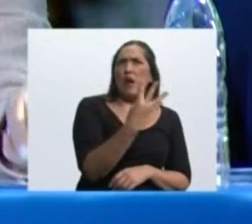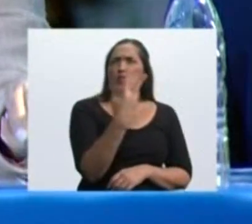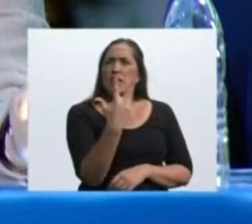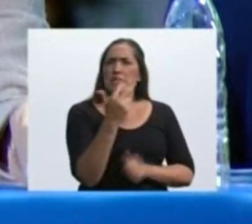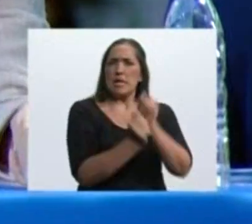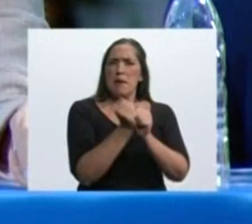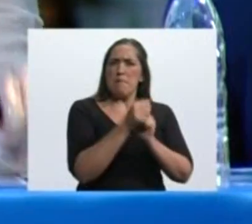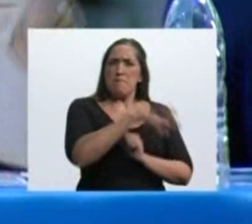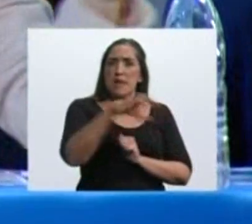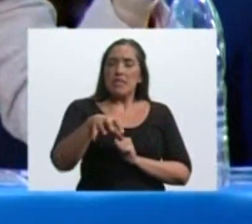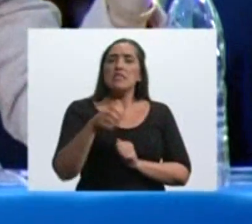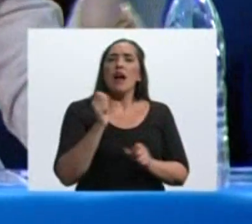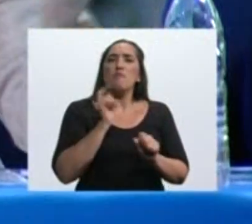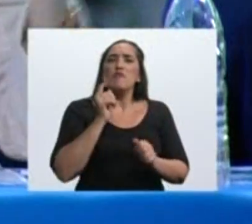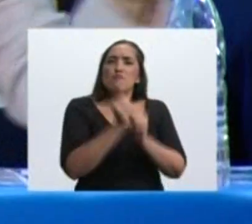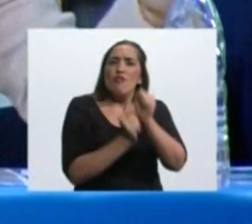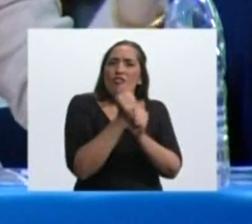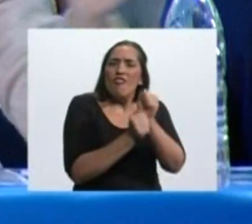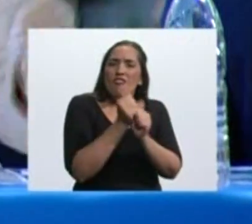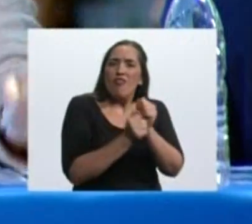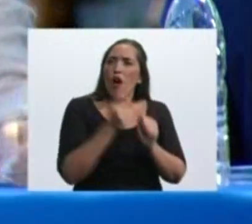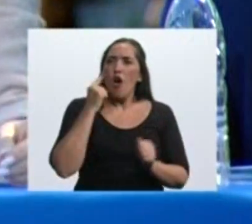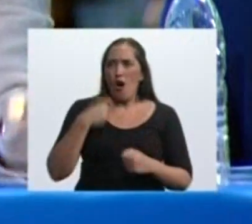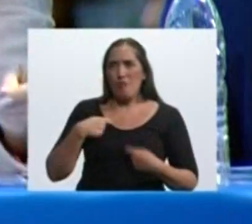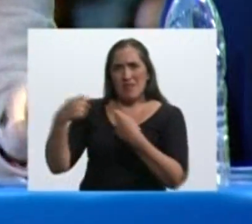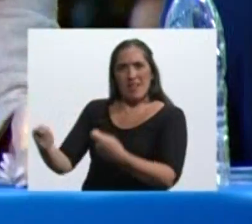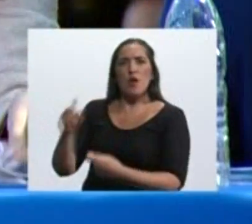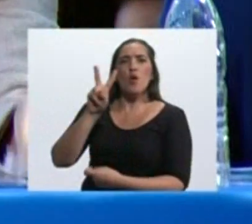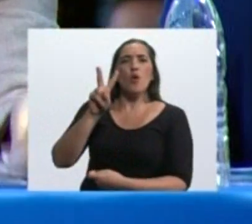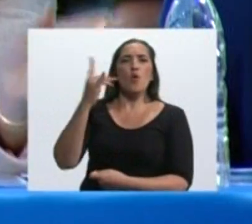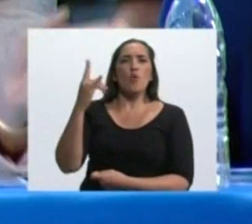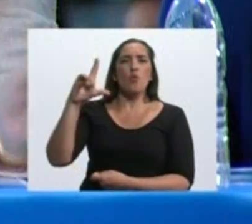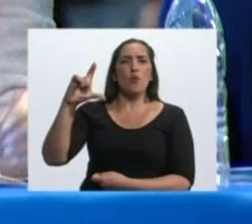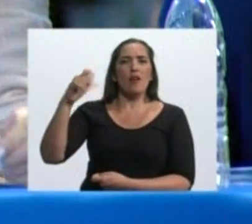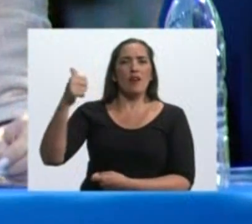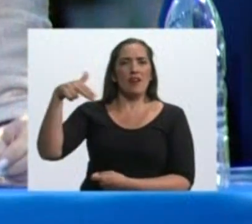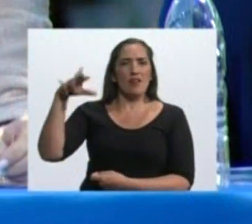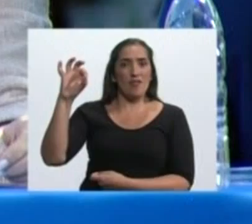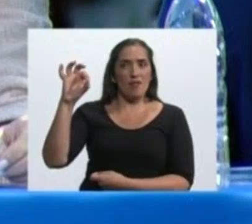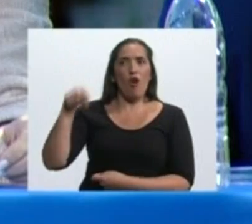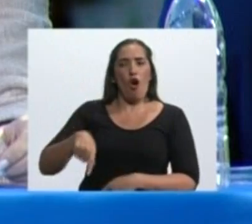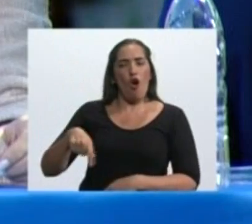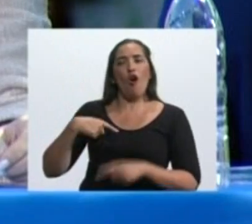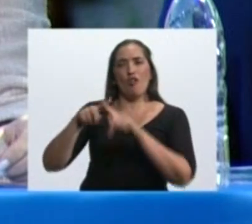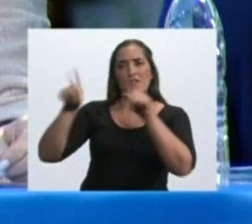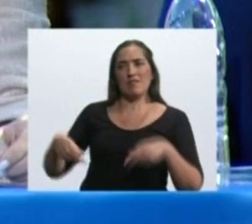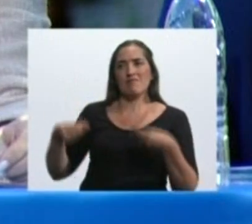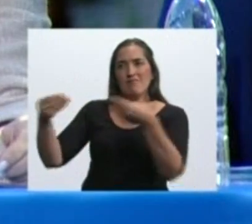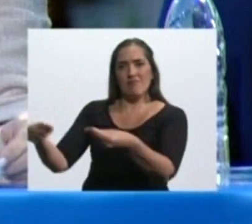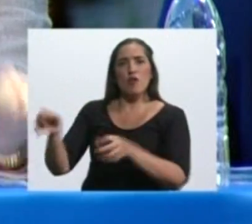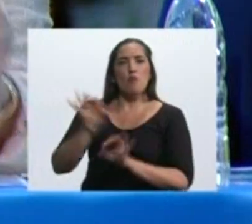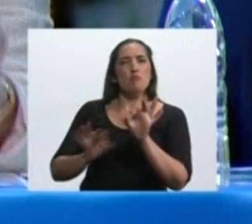tres empresas que construyen, una de ellas recibió, la del señor Vulcano, recibió hoy también un ejemplar de este